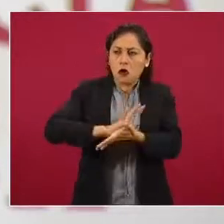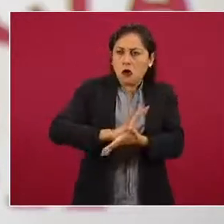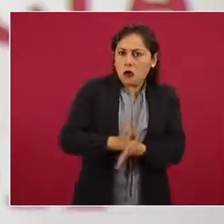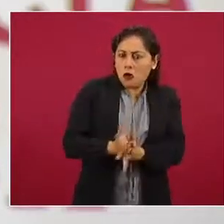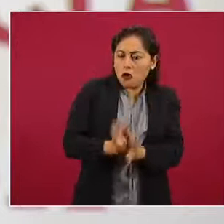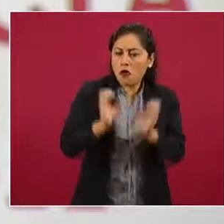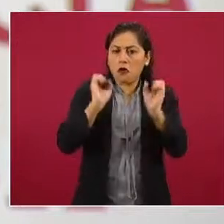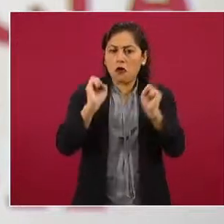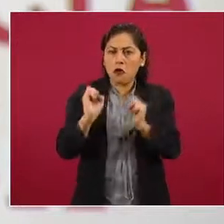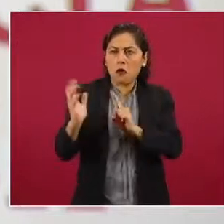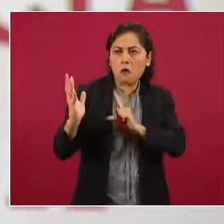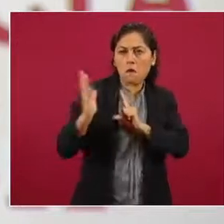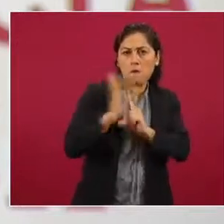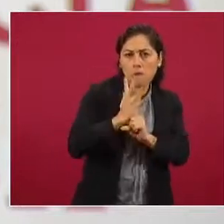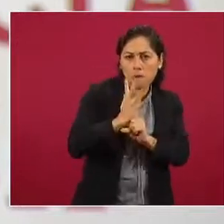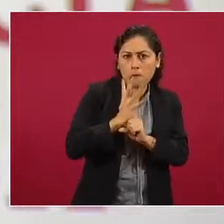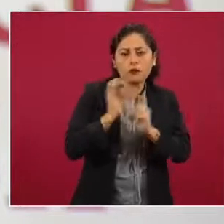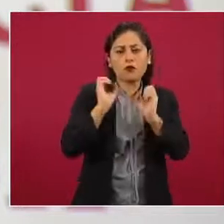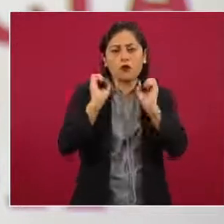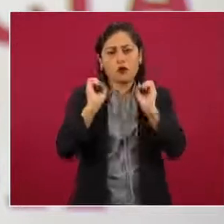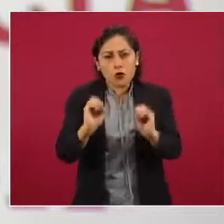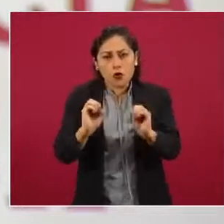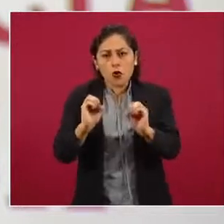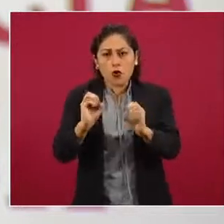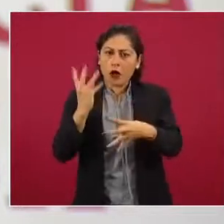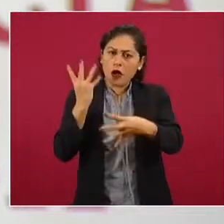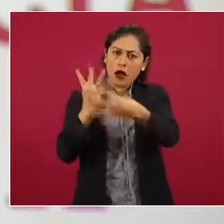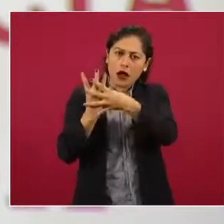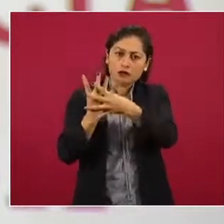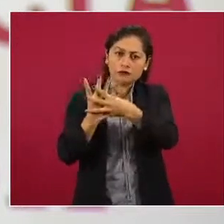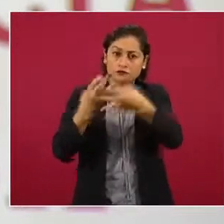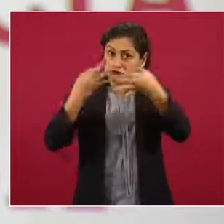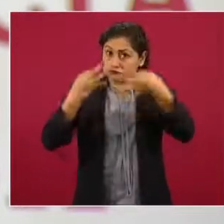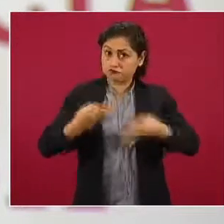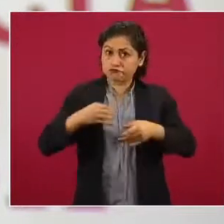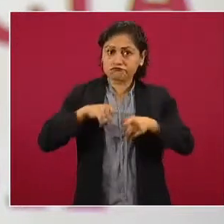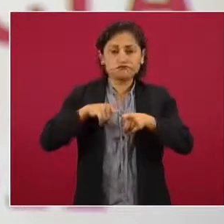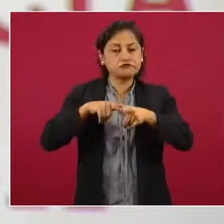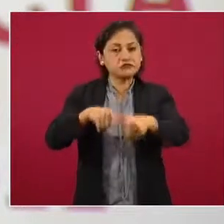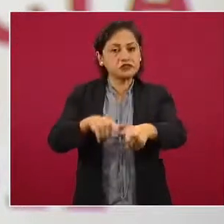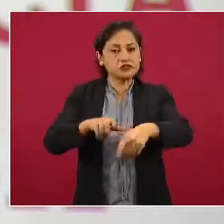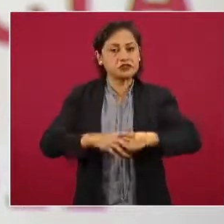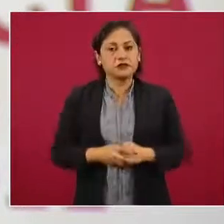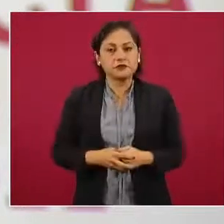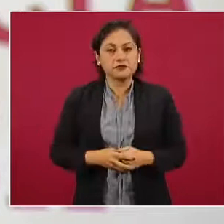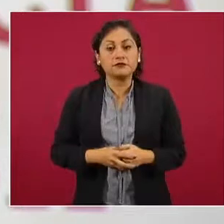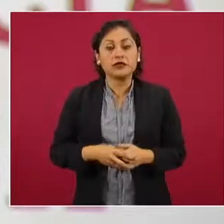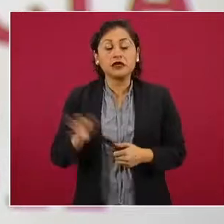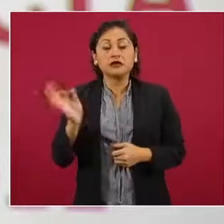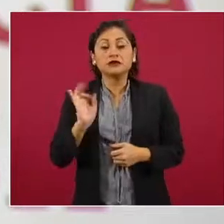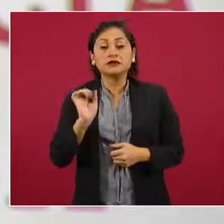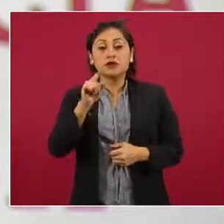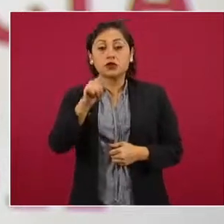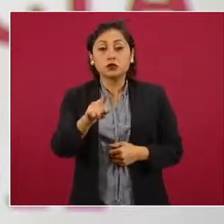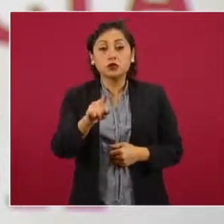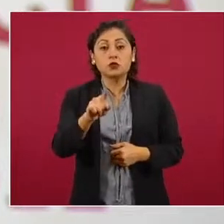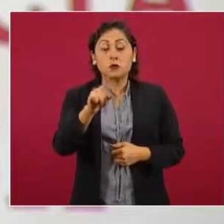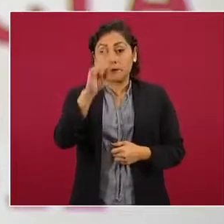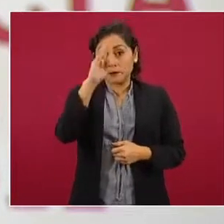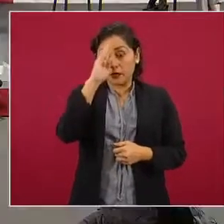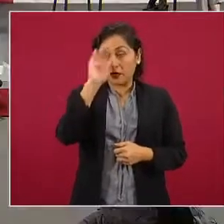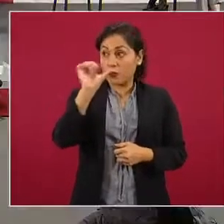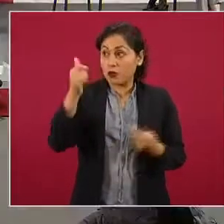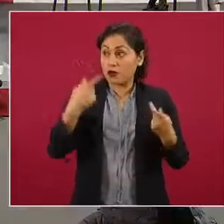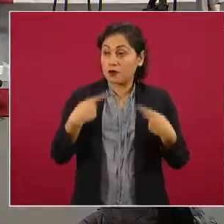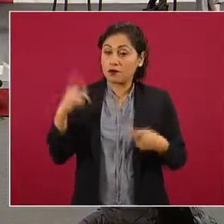discriminación, la persecución o la cárcel. Nadie puede humillarte si no te humillas.